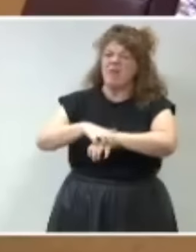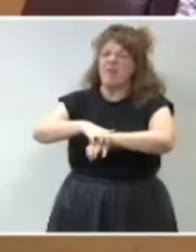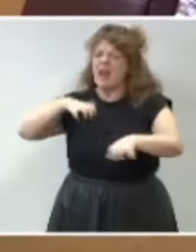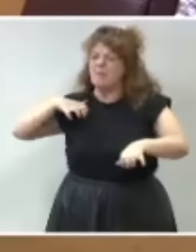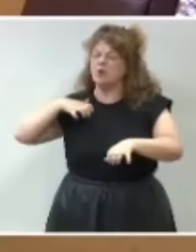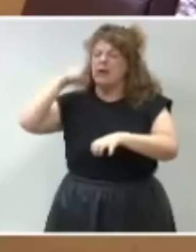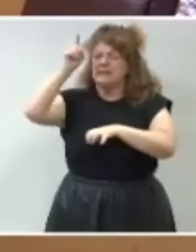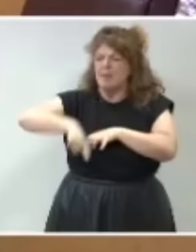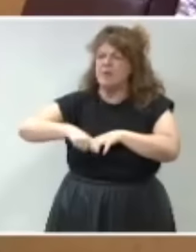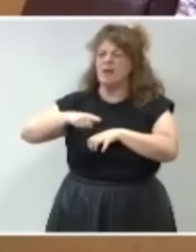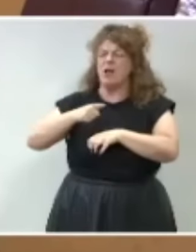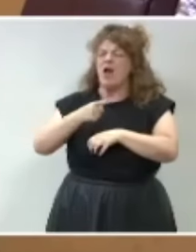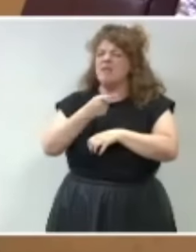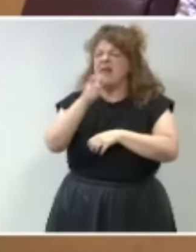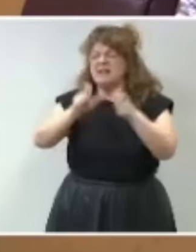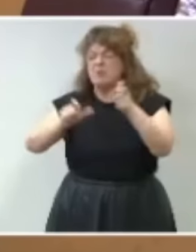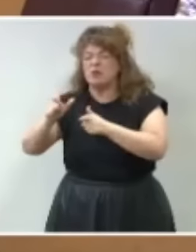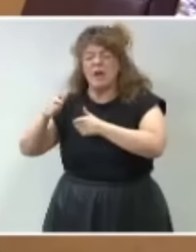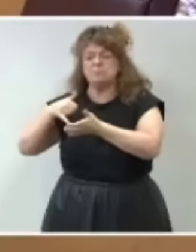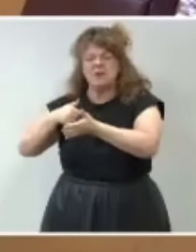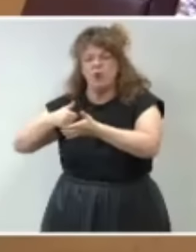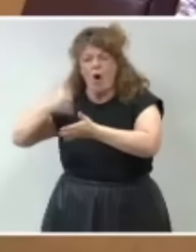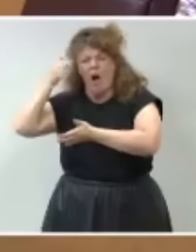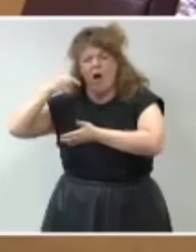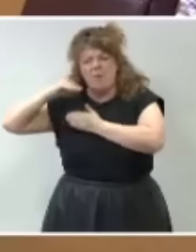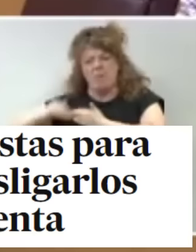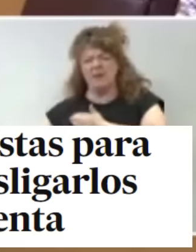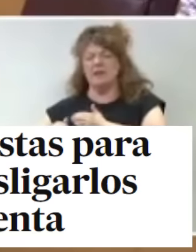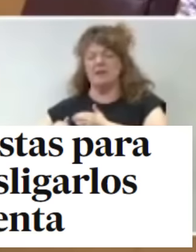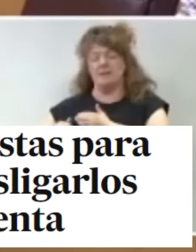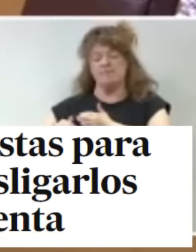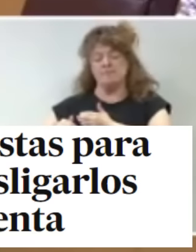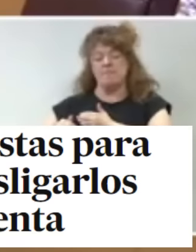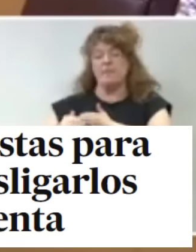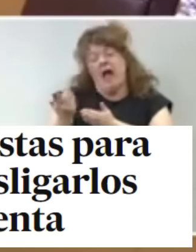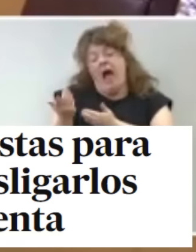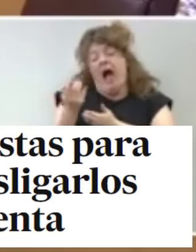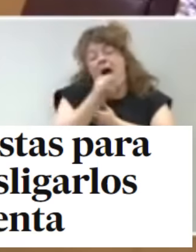y sobre todo de los que menos tienen. Y en detrimento, eso sí, de